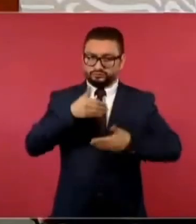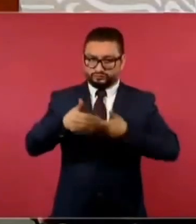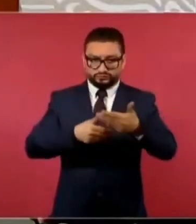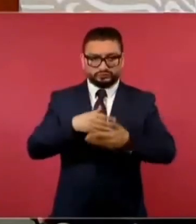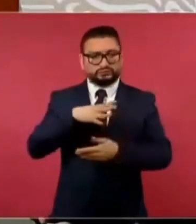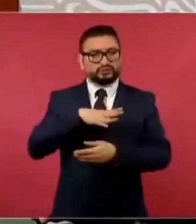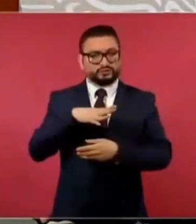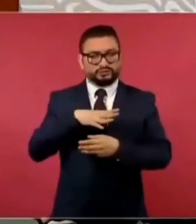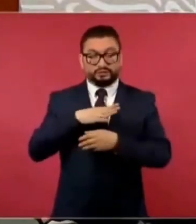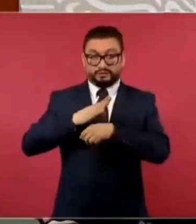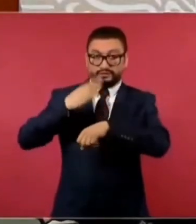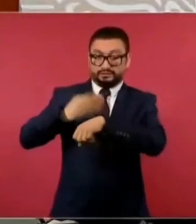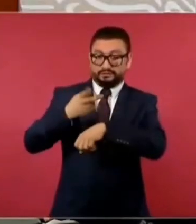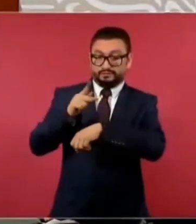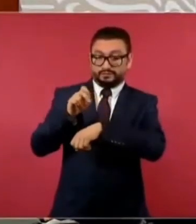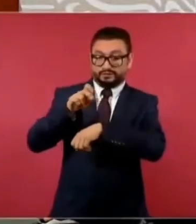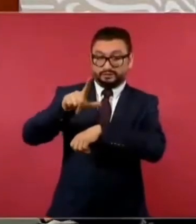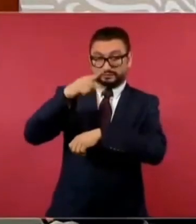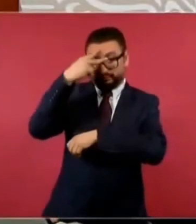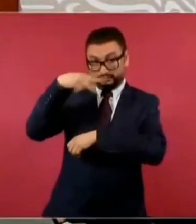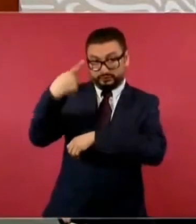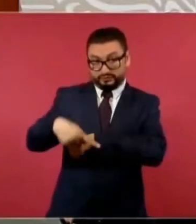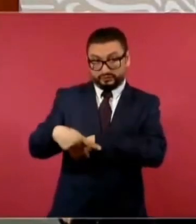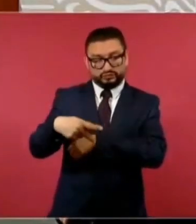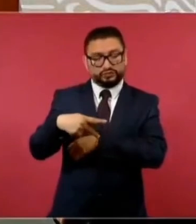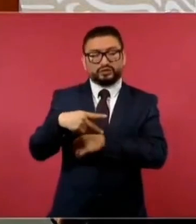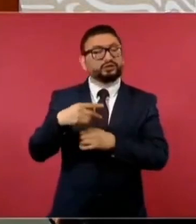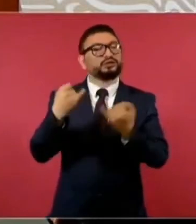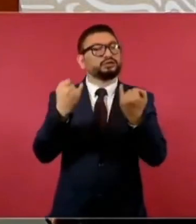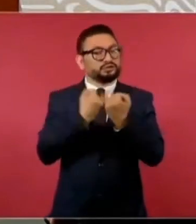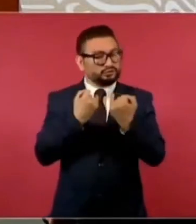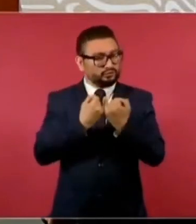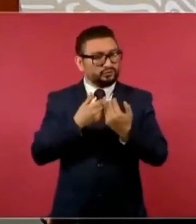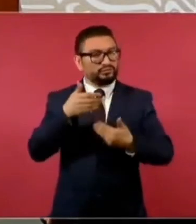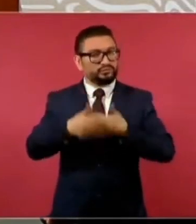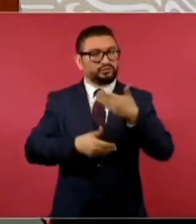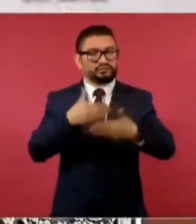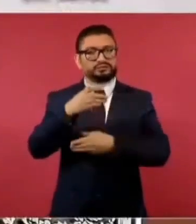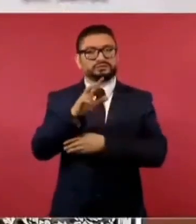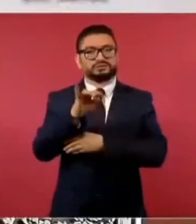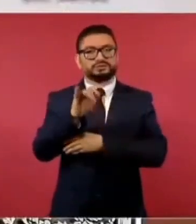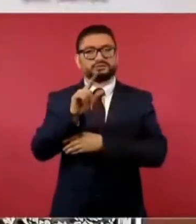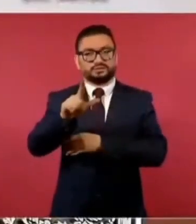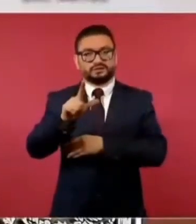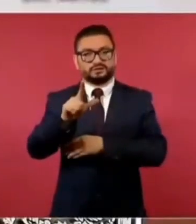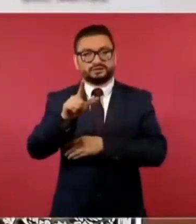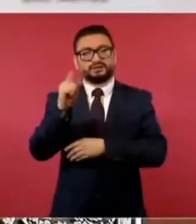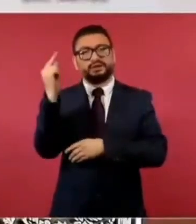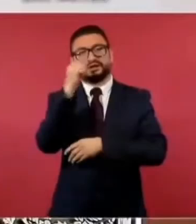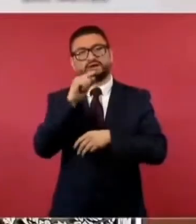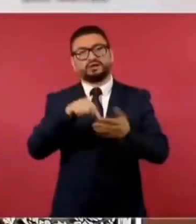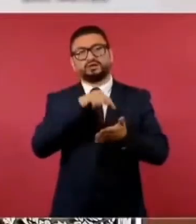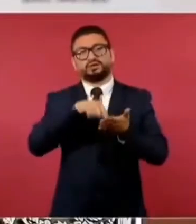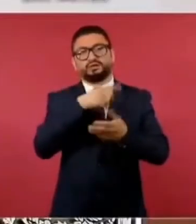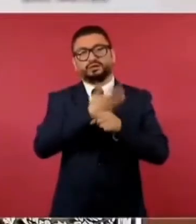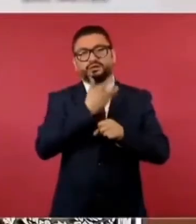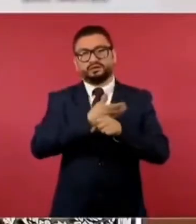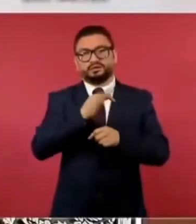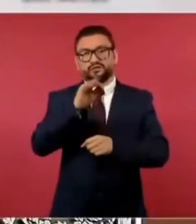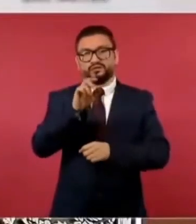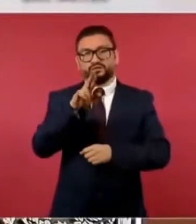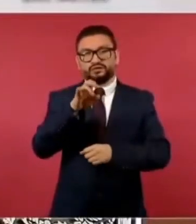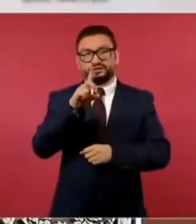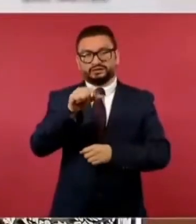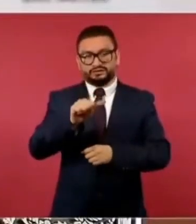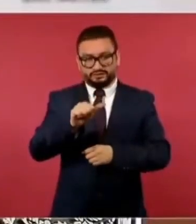solo el proceso penal mexicano, tenemos el proceso civil en Florida, en Estados Unidos,